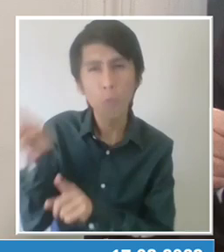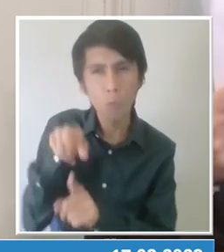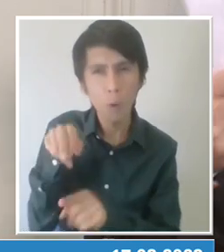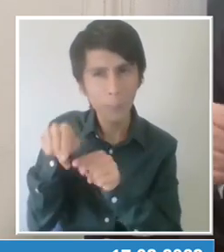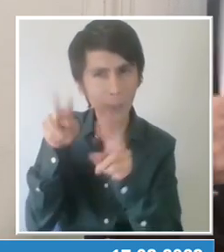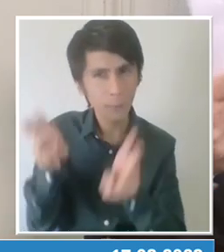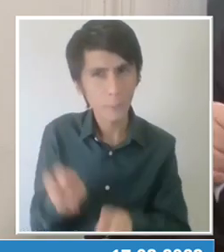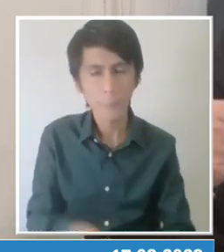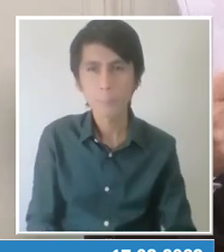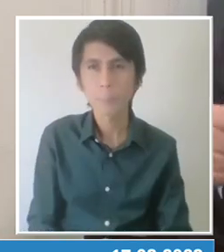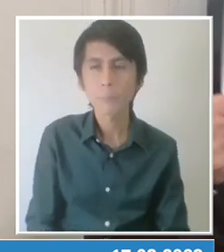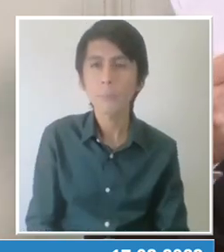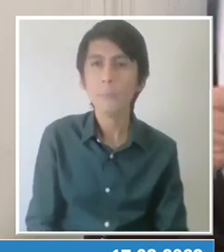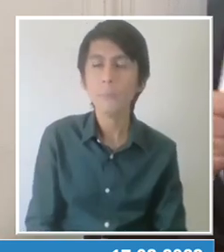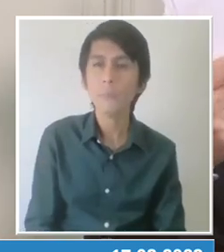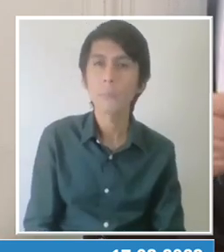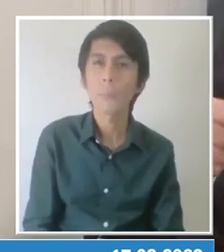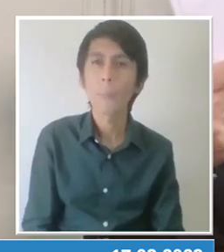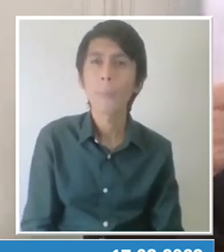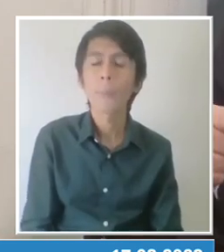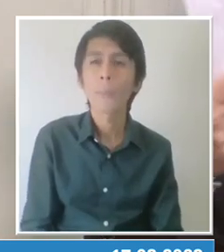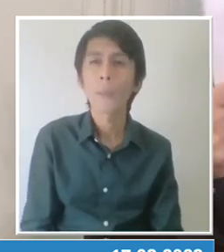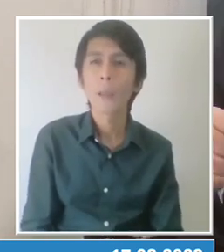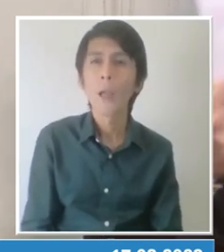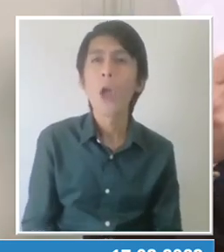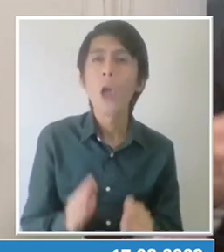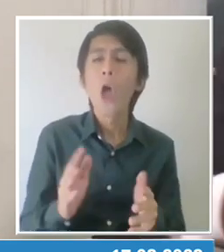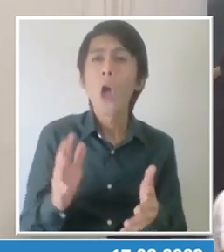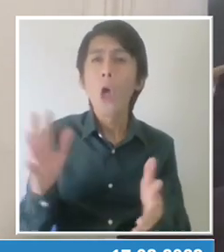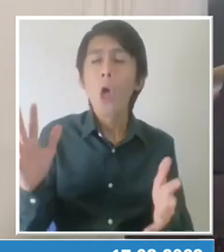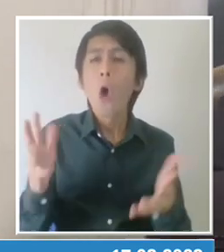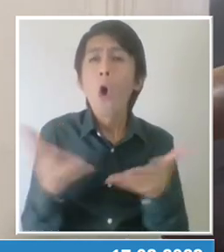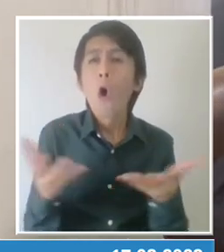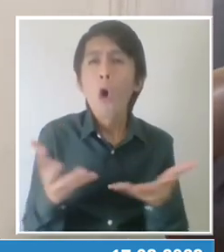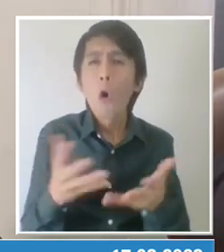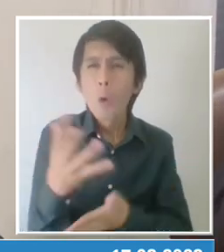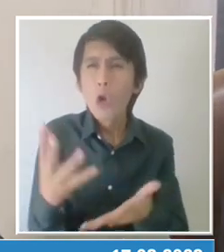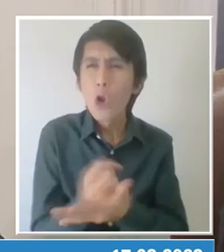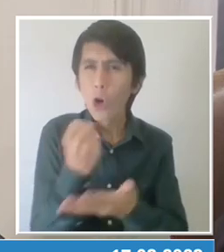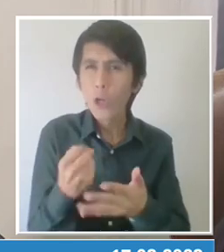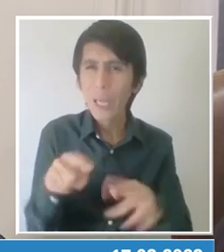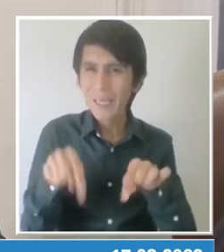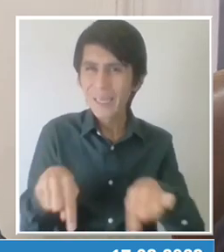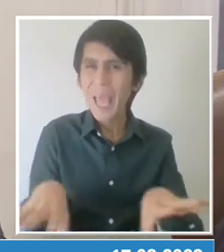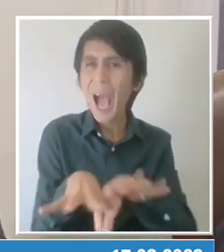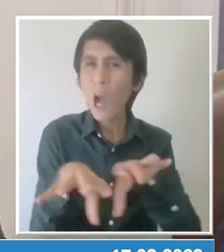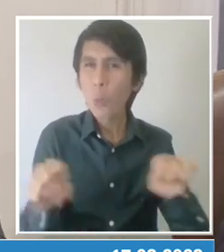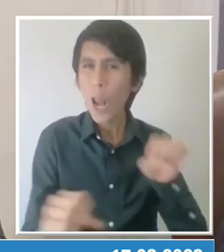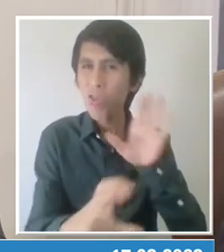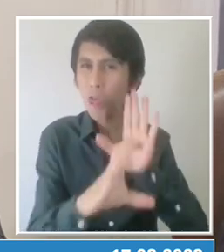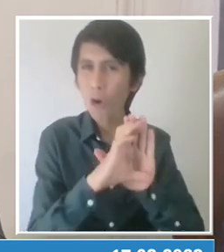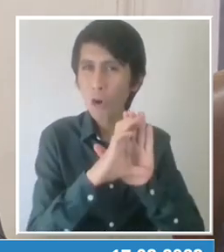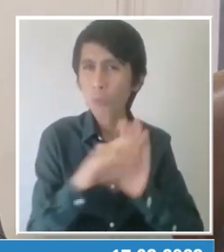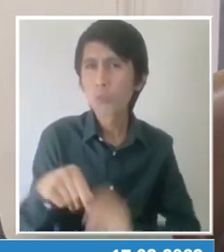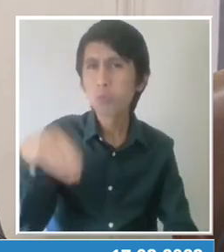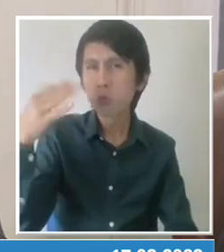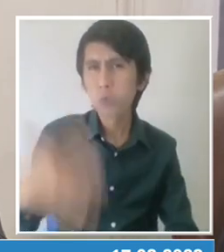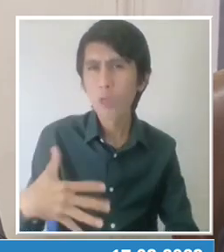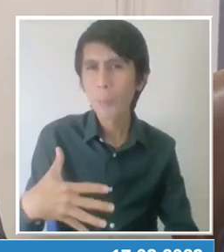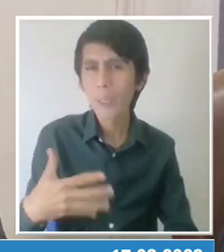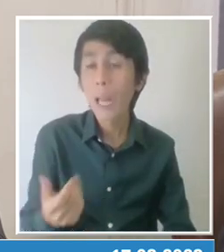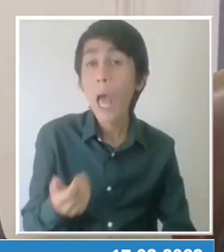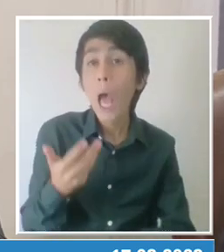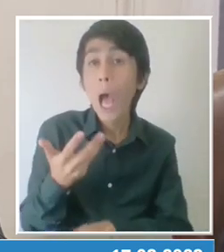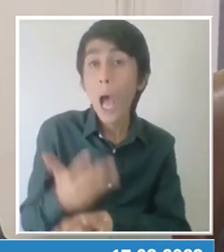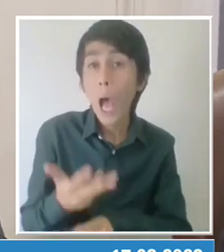Pero, ¿cómo se logra este acuerdo fundamental? ¿Qué disposición de ánimo, de ethos,